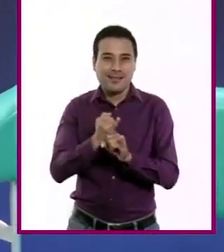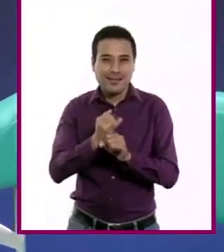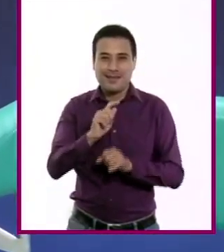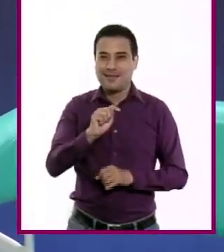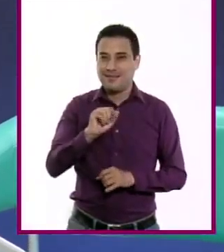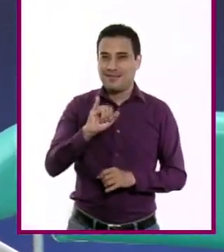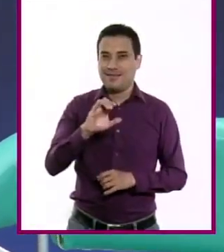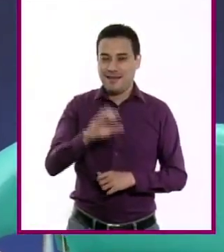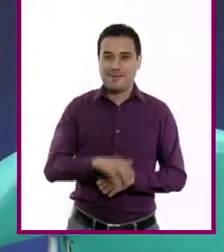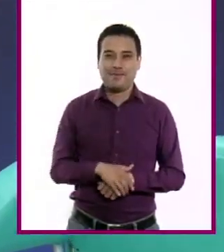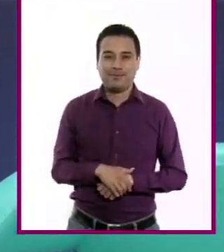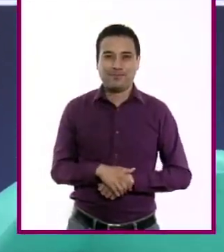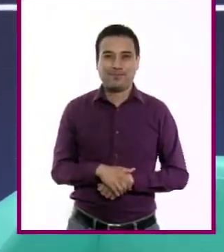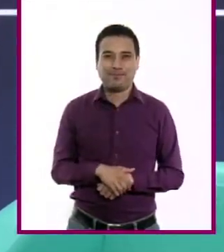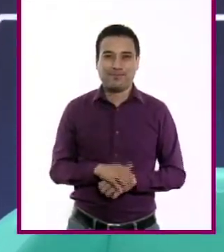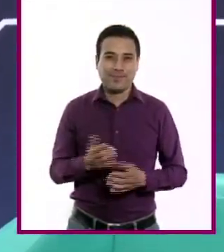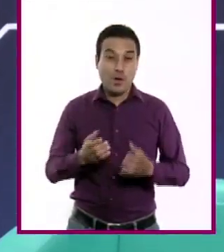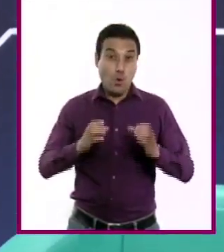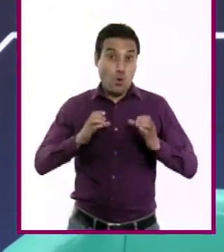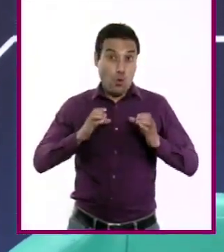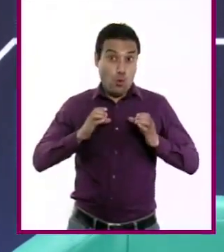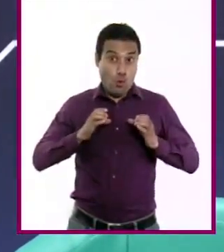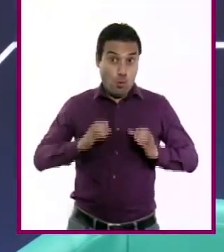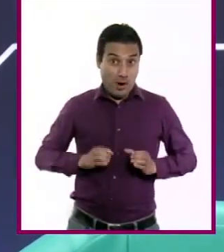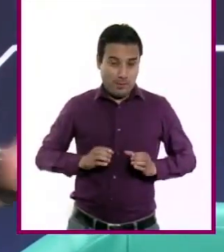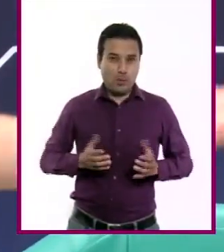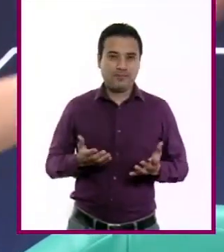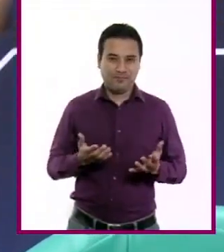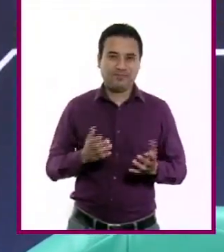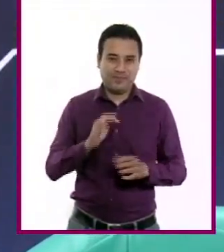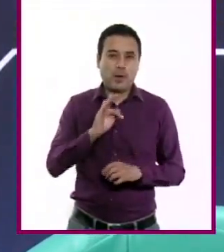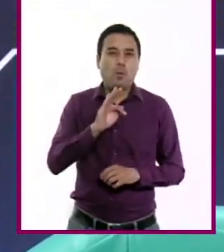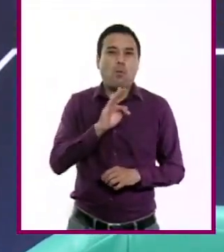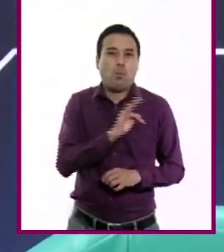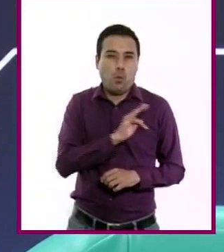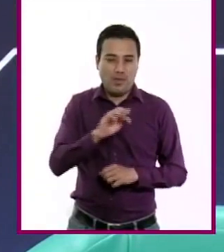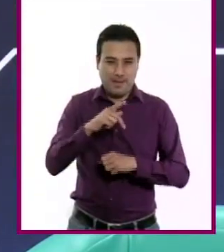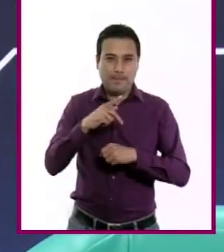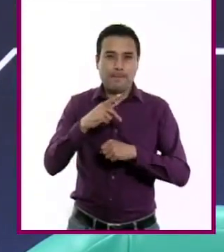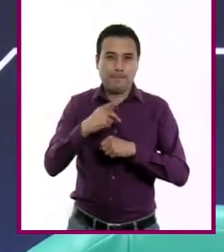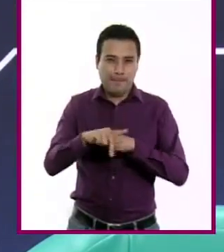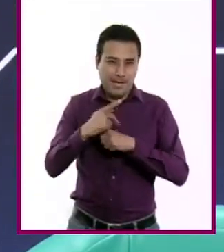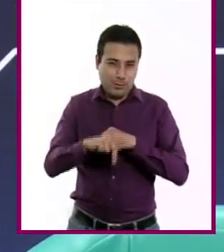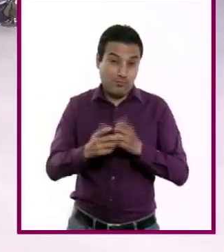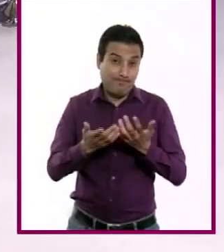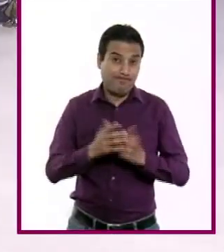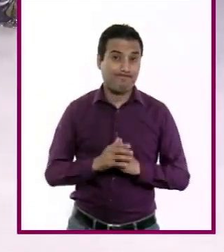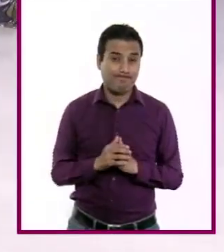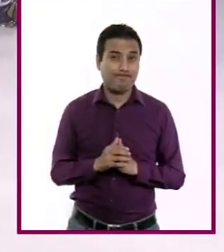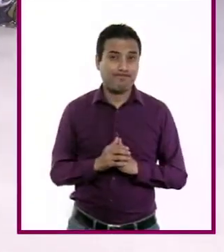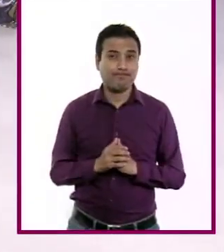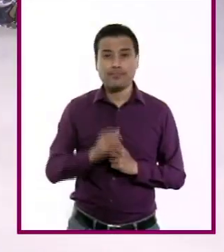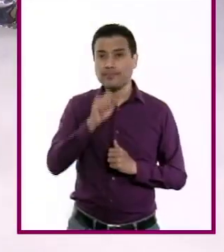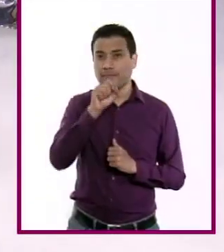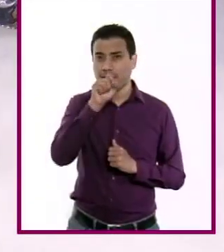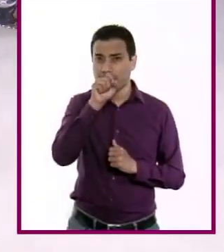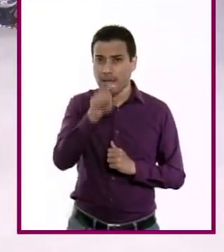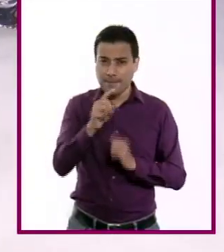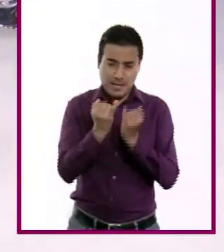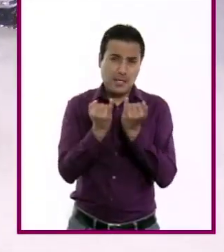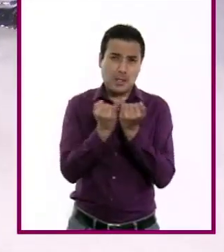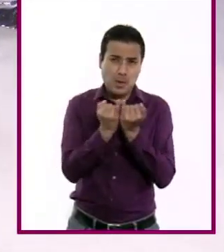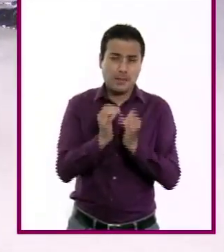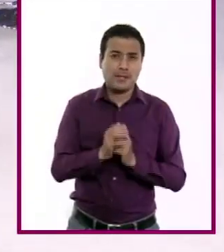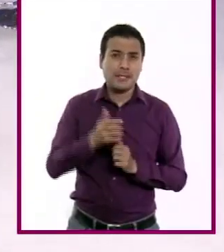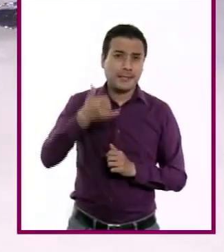tecnologías. Cualquier sistema como el cuerpo humano es vulnerable a amenazas externas, solo por el hecho de existir. Lo mismo sucede con nuestros